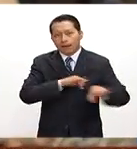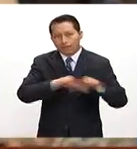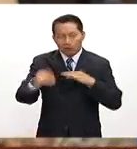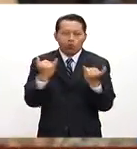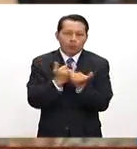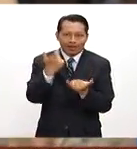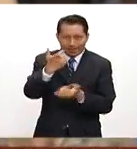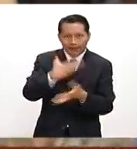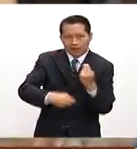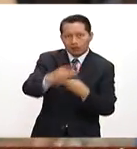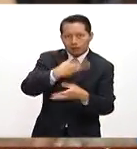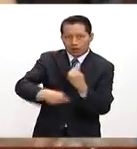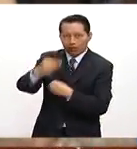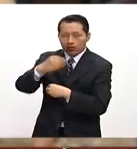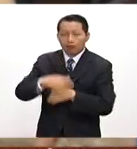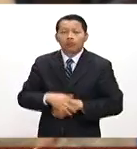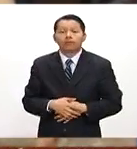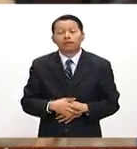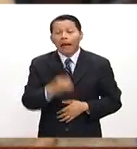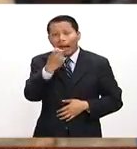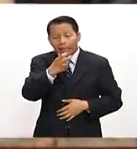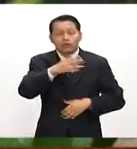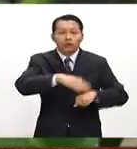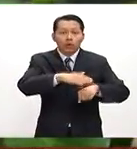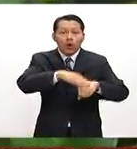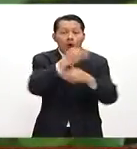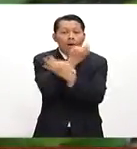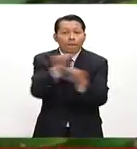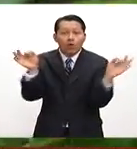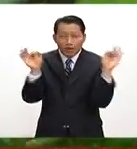En cuanto a esta convocatoria tan importante que